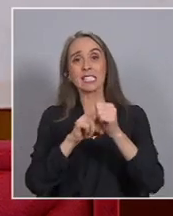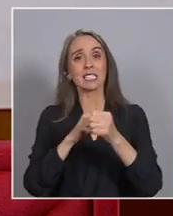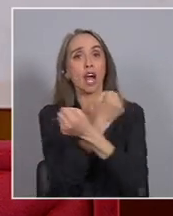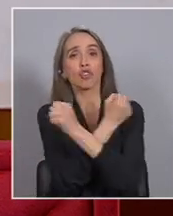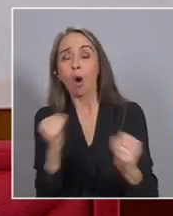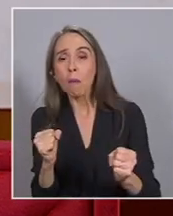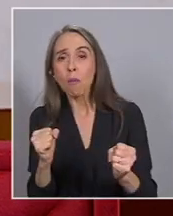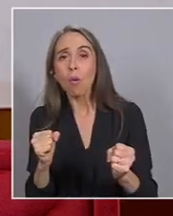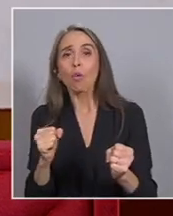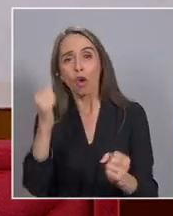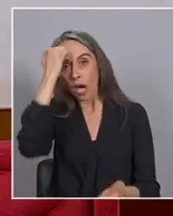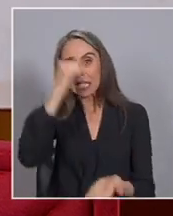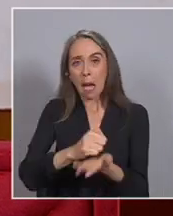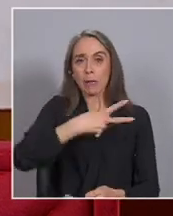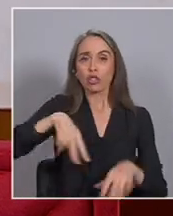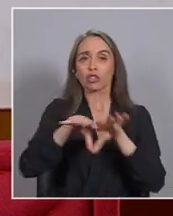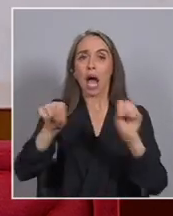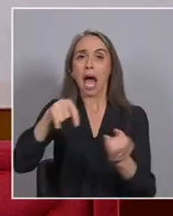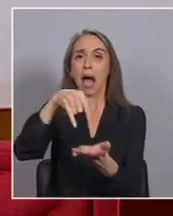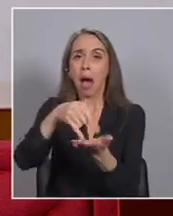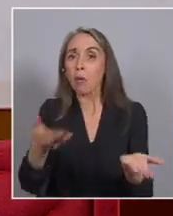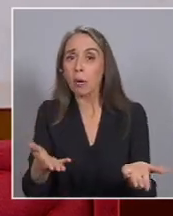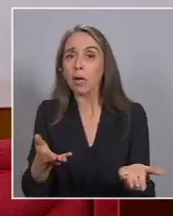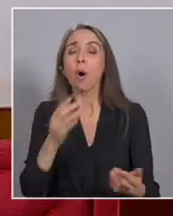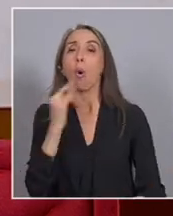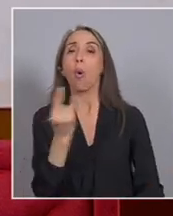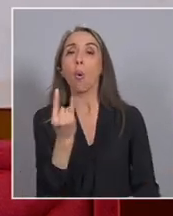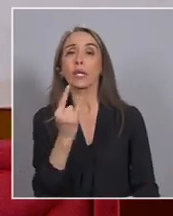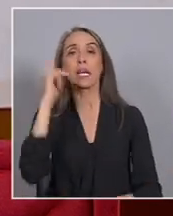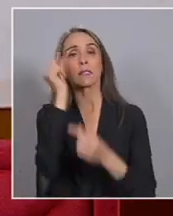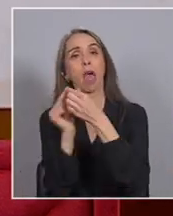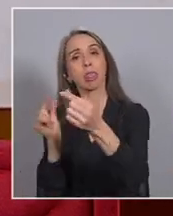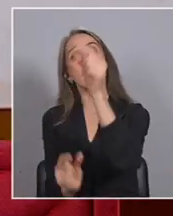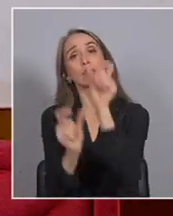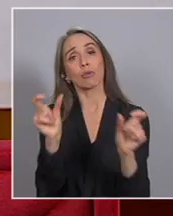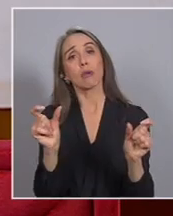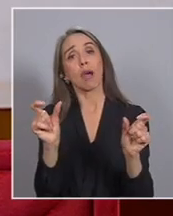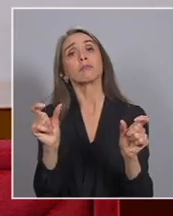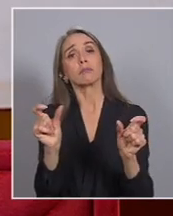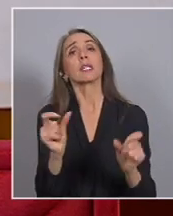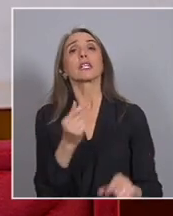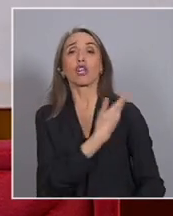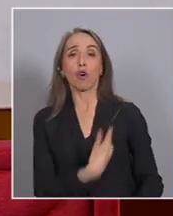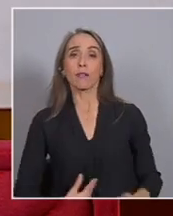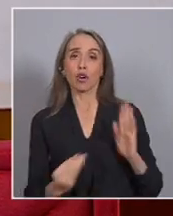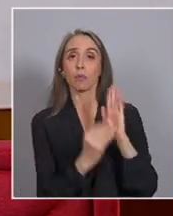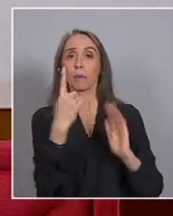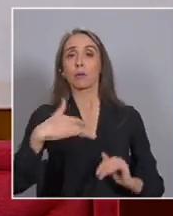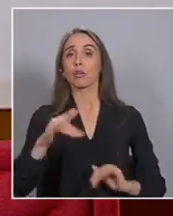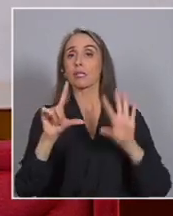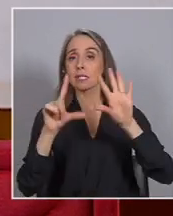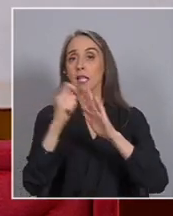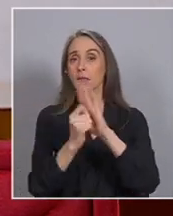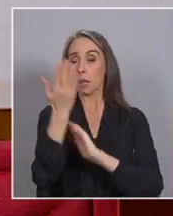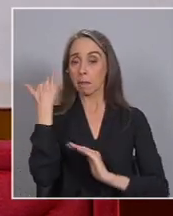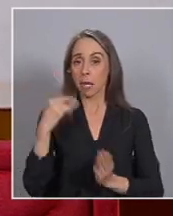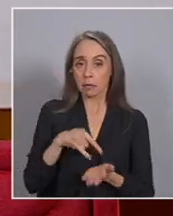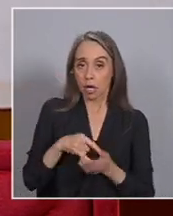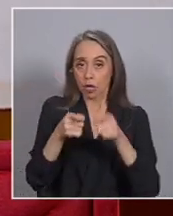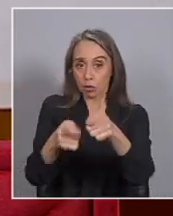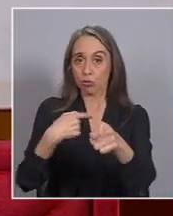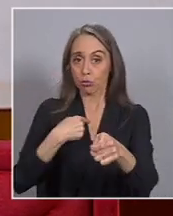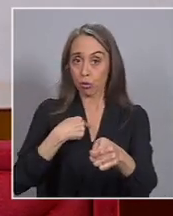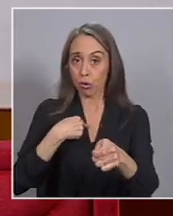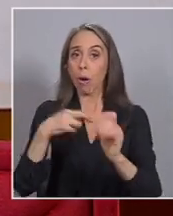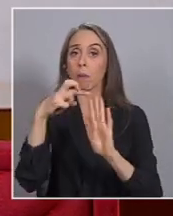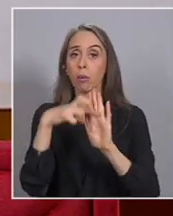incapacidad de ponernos de acuerdo se ha vuelto una urgencia nacional y prioridad de nuestro gobierno. Y hace 7 meses presenté a este